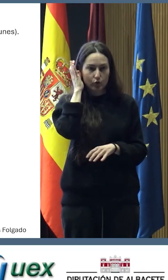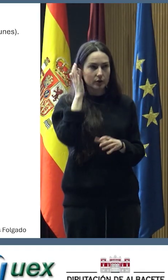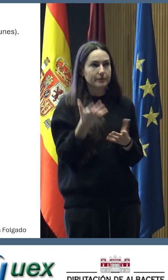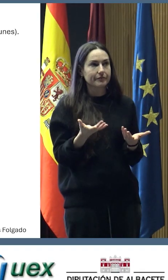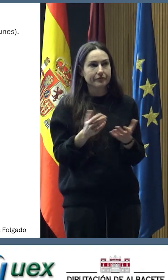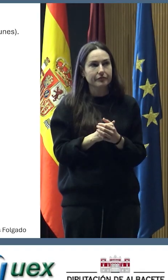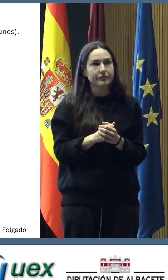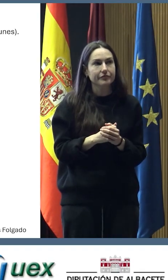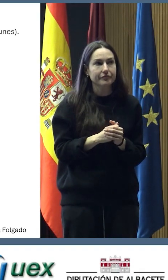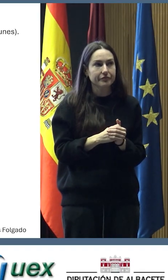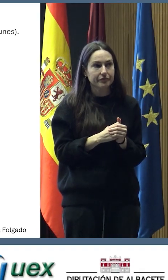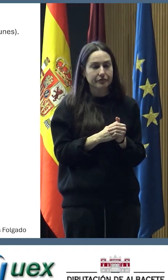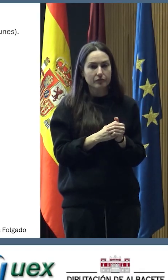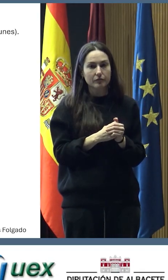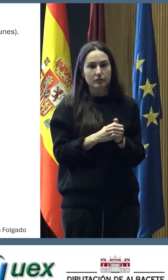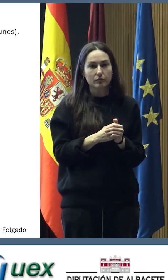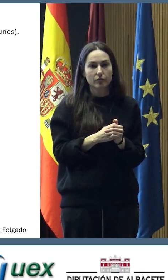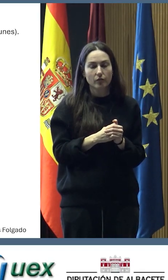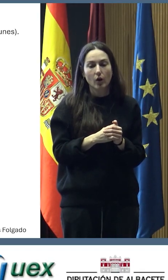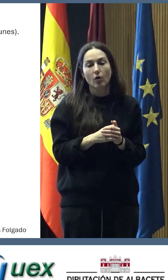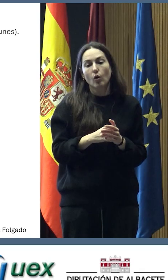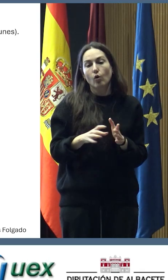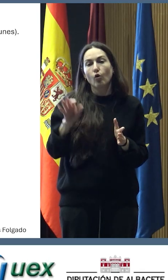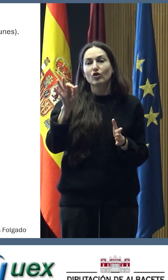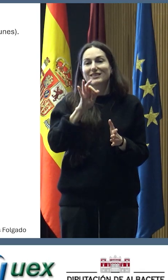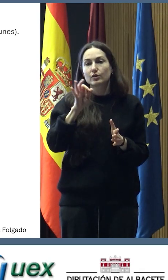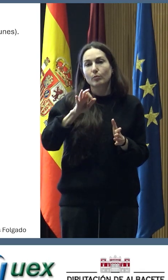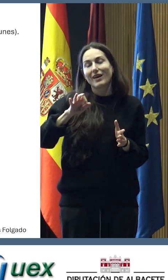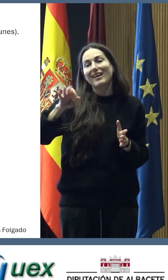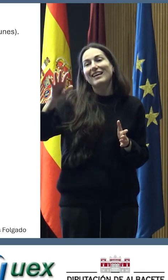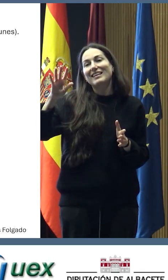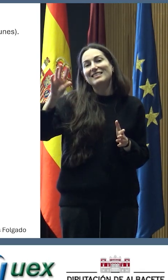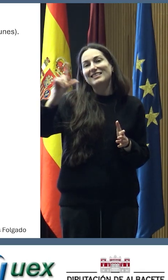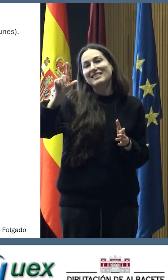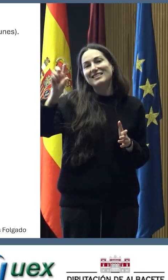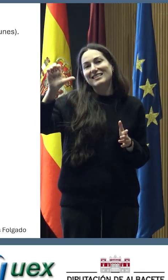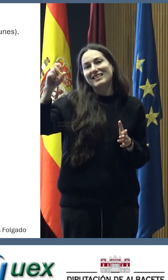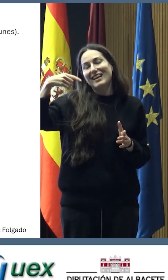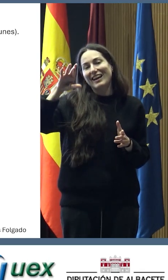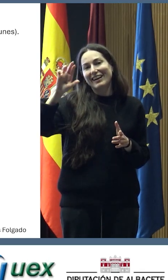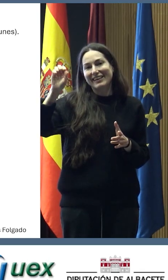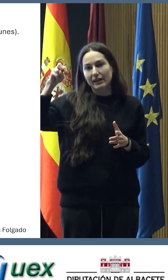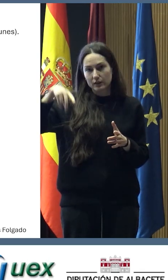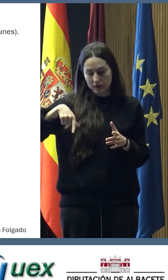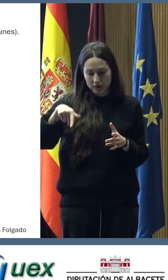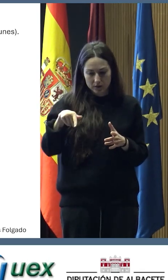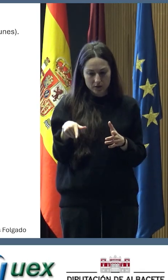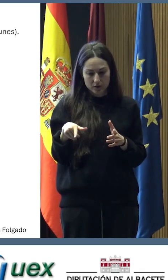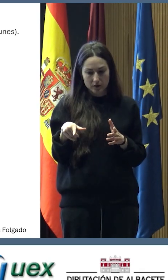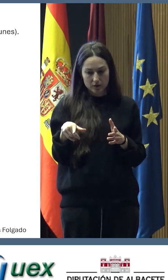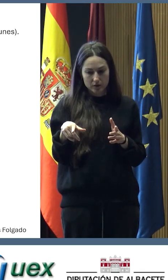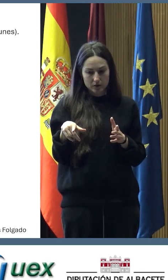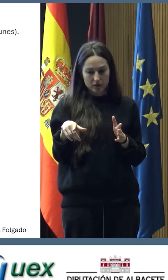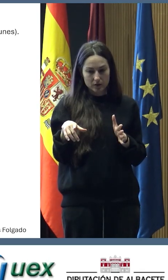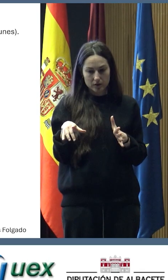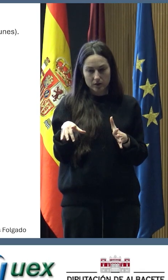enfermedades autoinmunes. O el síndrome de Sjögren, que hay una desaparición de